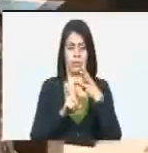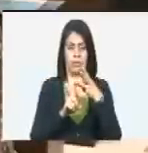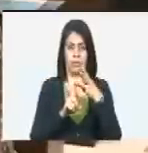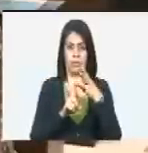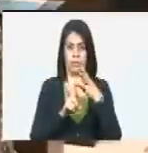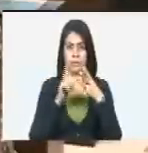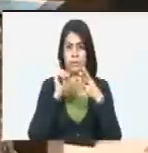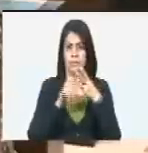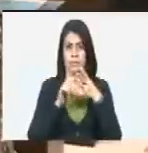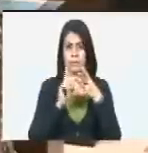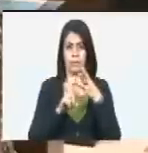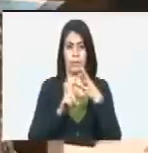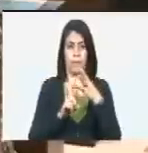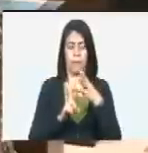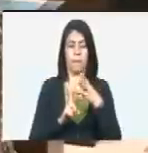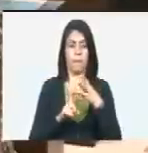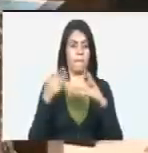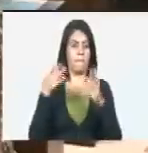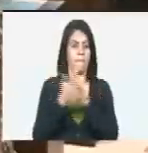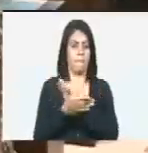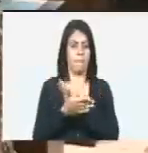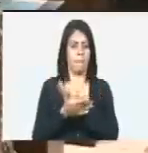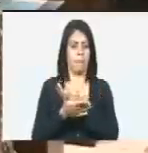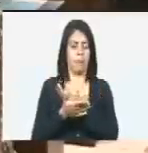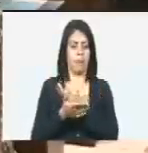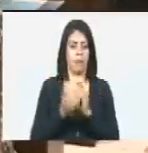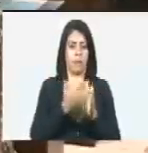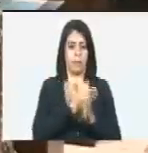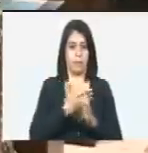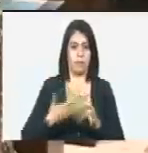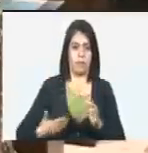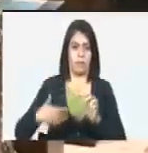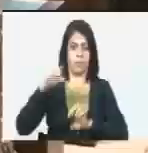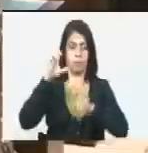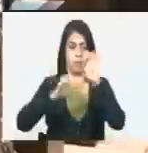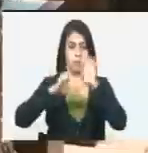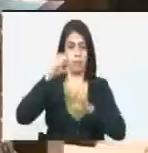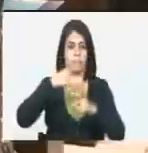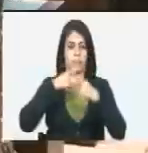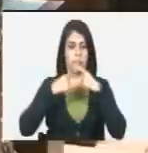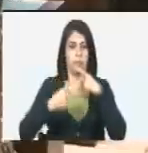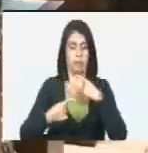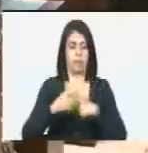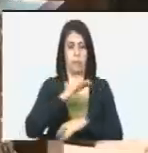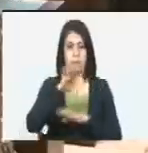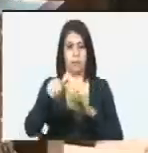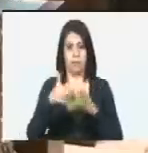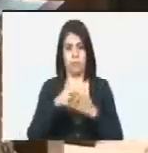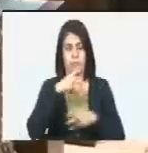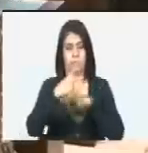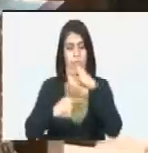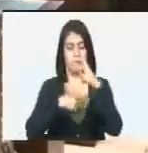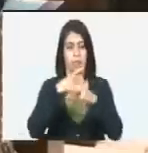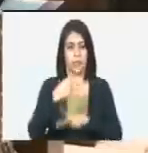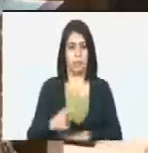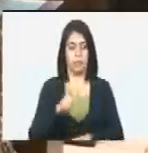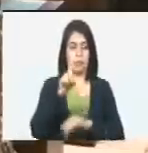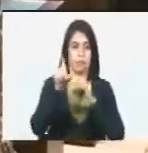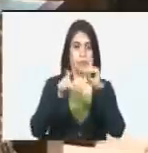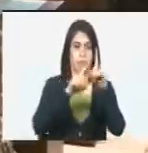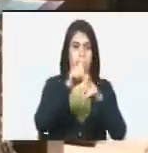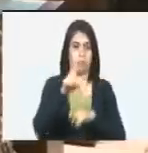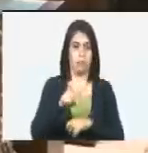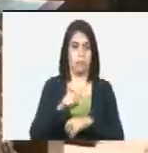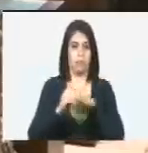En tercer lugar, corresponderá al presidente evaluar, él lo ha dicho, estoy en proceso de consulta, lo que